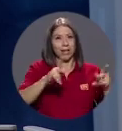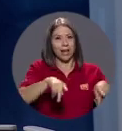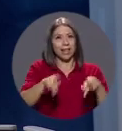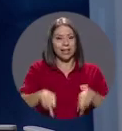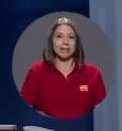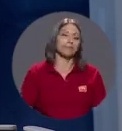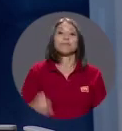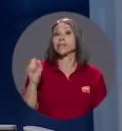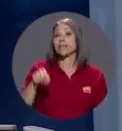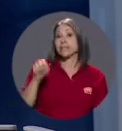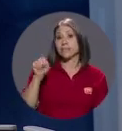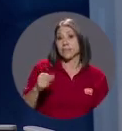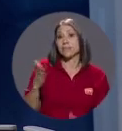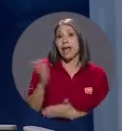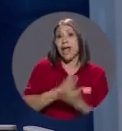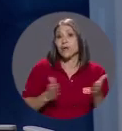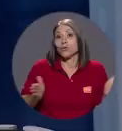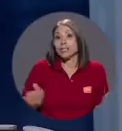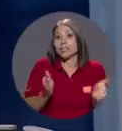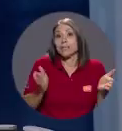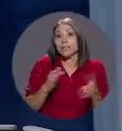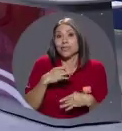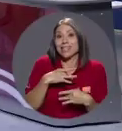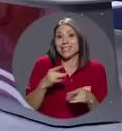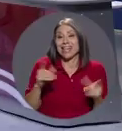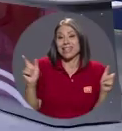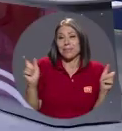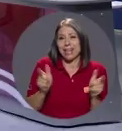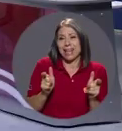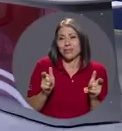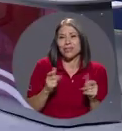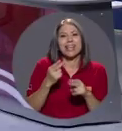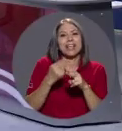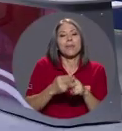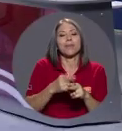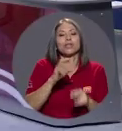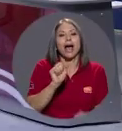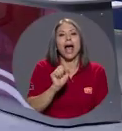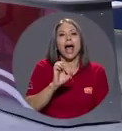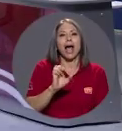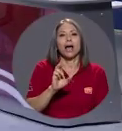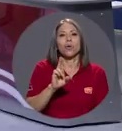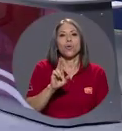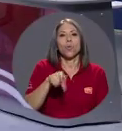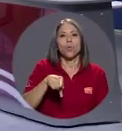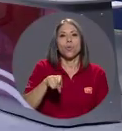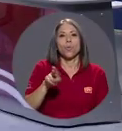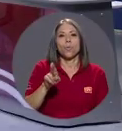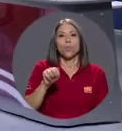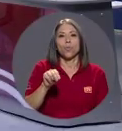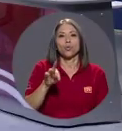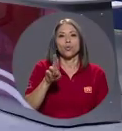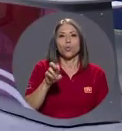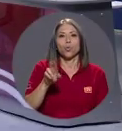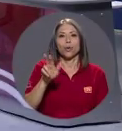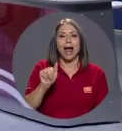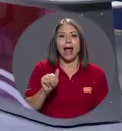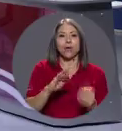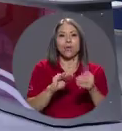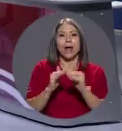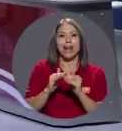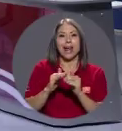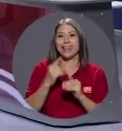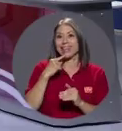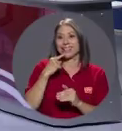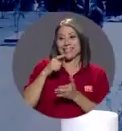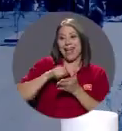gente. Sí, y hay estímulos muy interesantes, pequeños. Eso es lo que llamamos una acupuntura urbana, ¿verdad? Decía Jaime Lerner, uno de los urbanistas